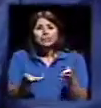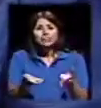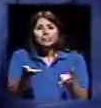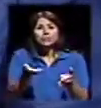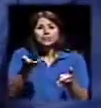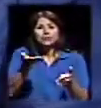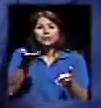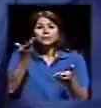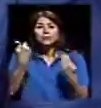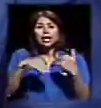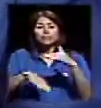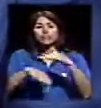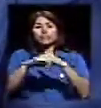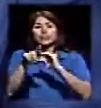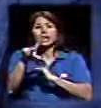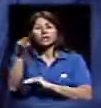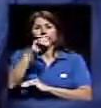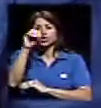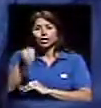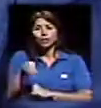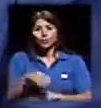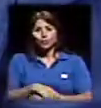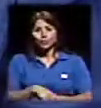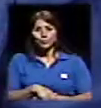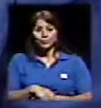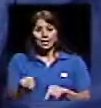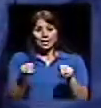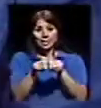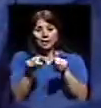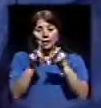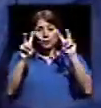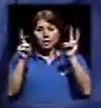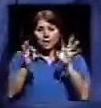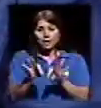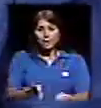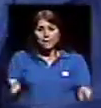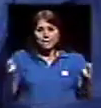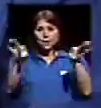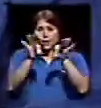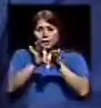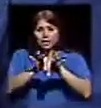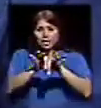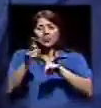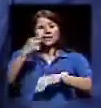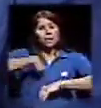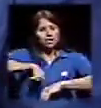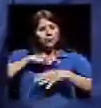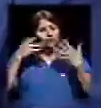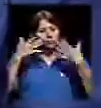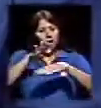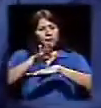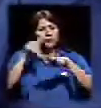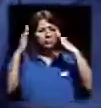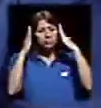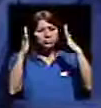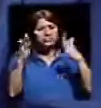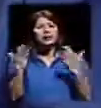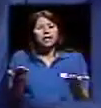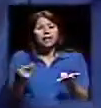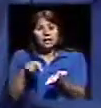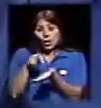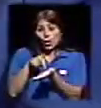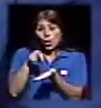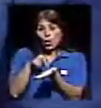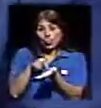6,3%. Otro tema que es importante y sobre el cual hemos también llamado la atención es que la deuda del gobierno central,